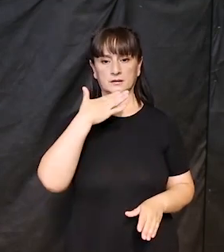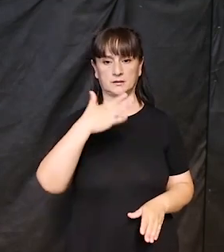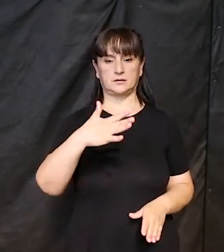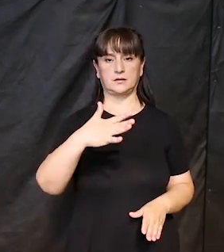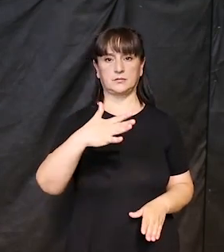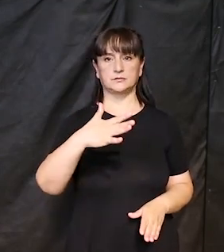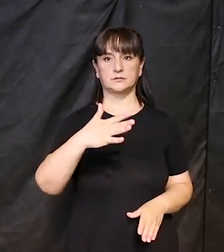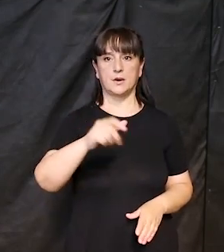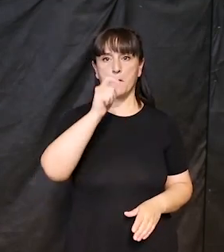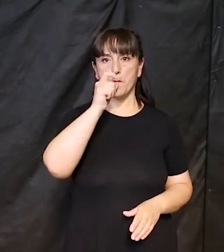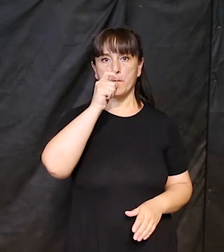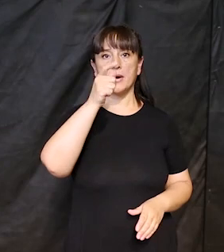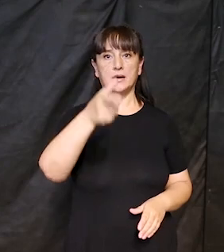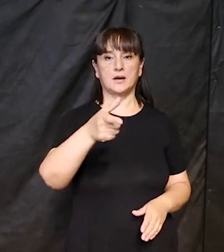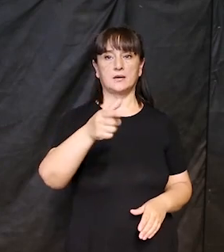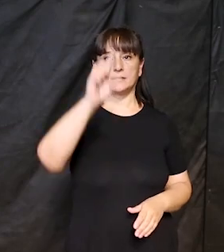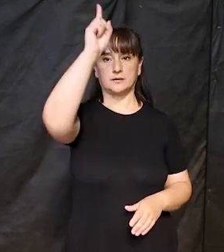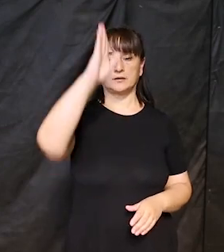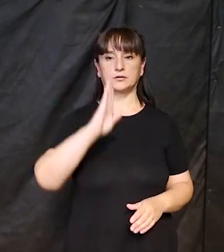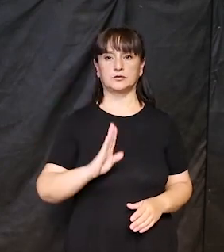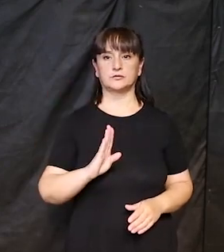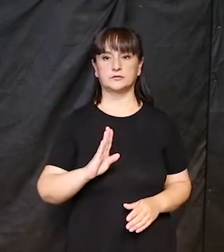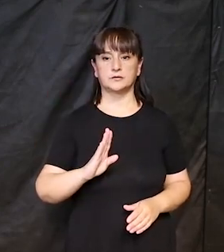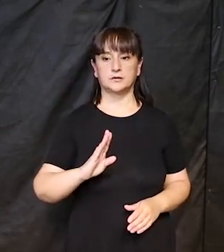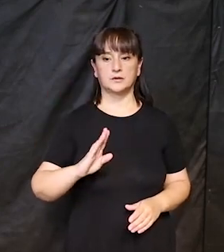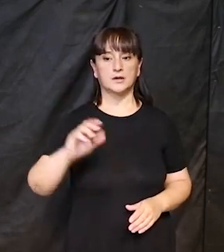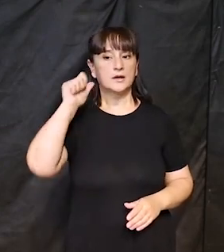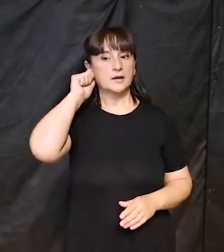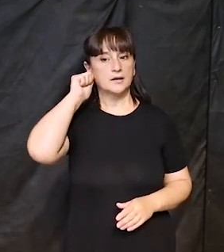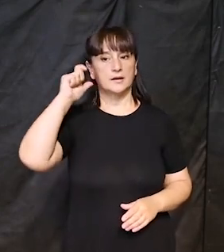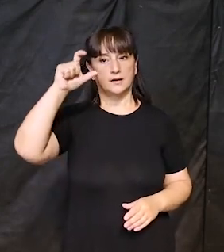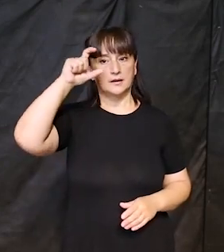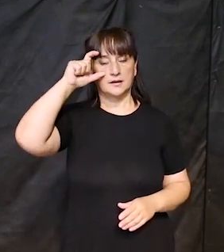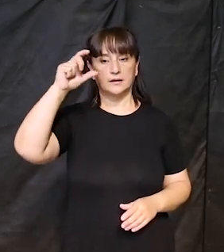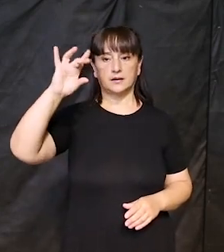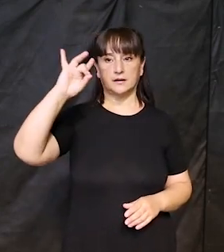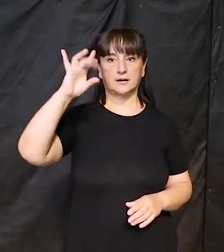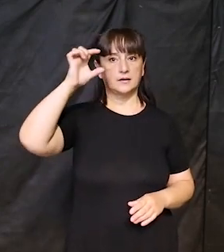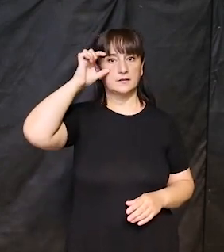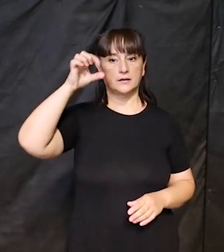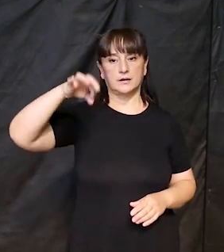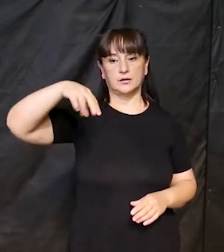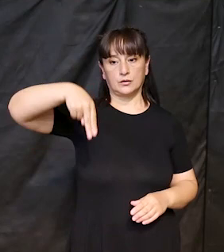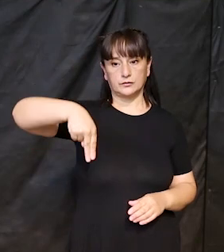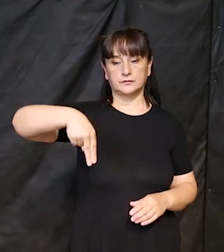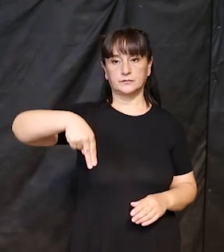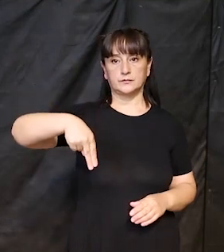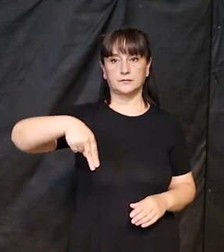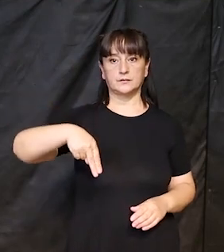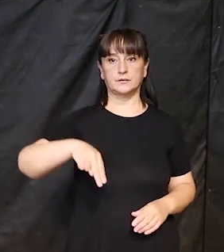entendemos en la palabra que gedeón si tenía la fuerza y la capacidad de poder salir de ese territorio